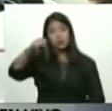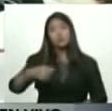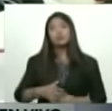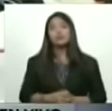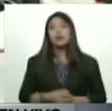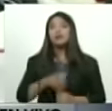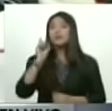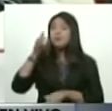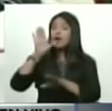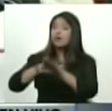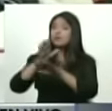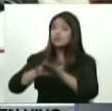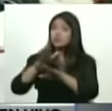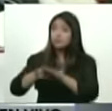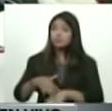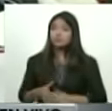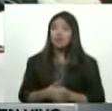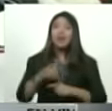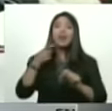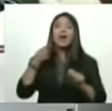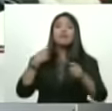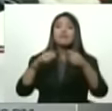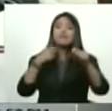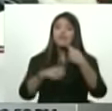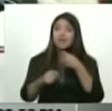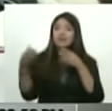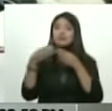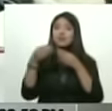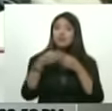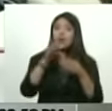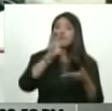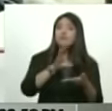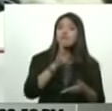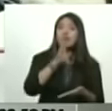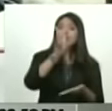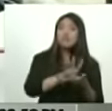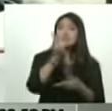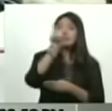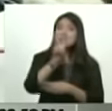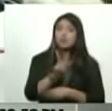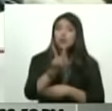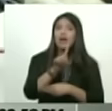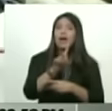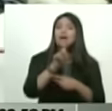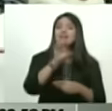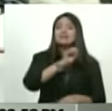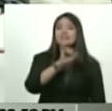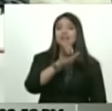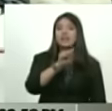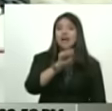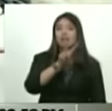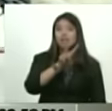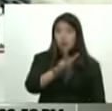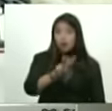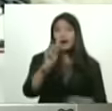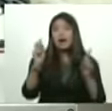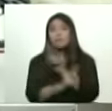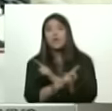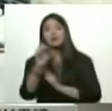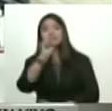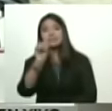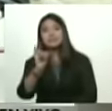donde ha anunciado que la venta de divisas al Banco Central de Venezuela por concepto de exportaciones ha pasado de tasa SICAD 2 a CIMADI. Lo que está